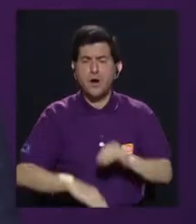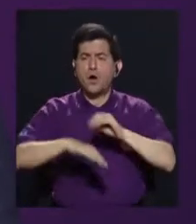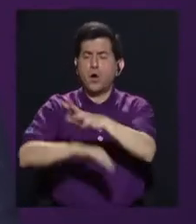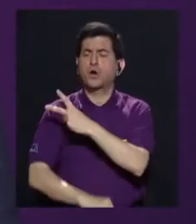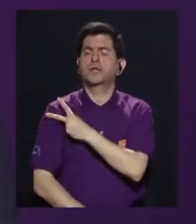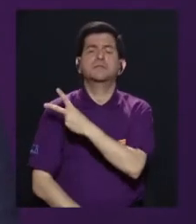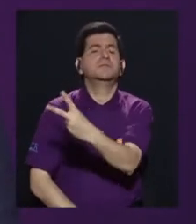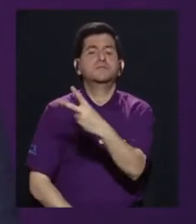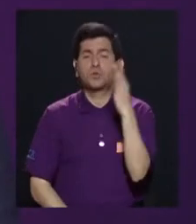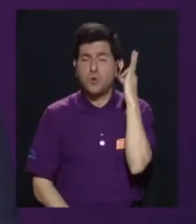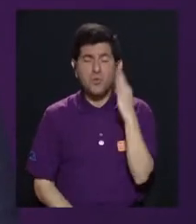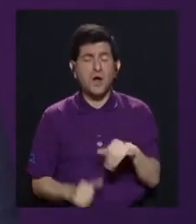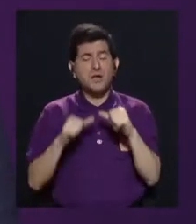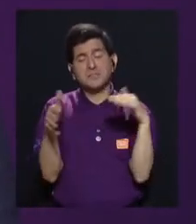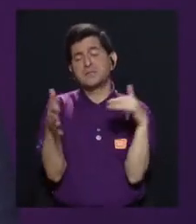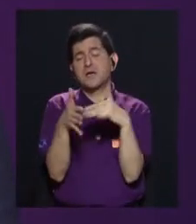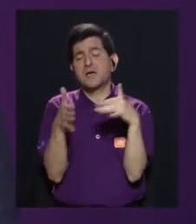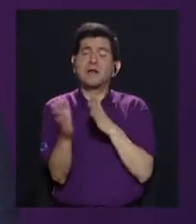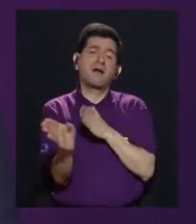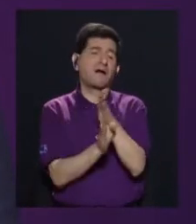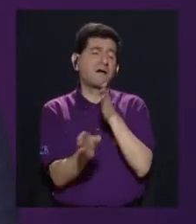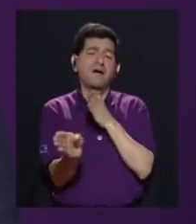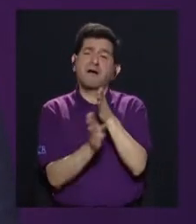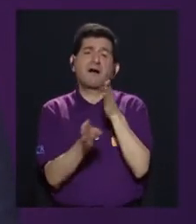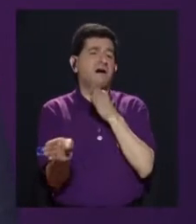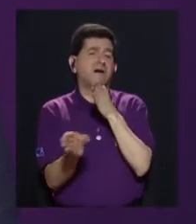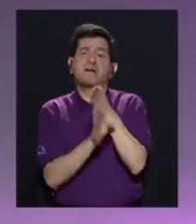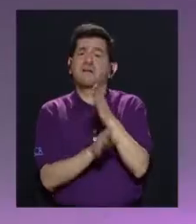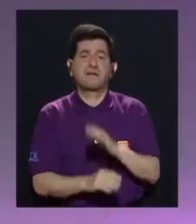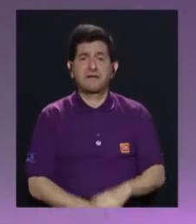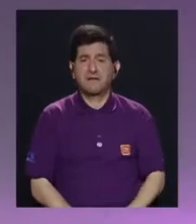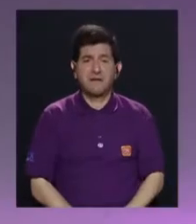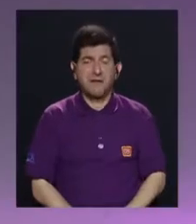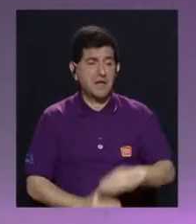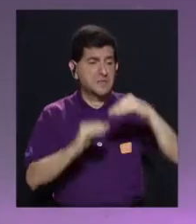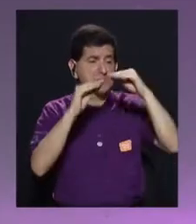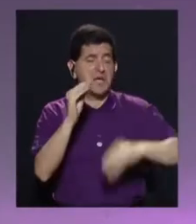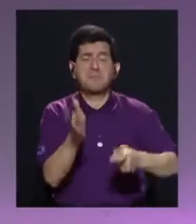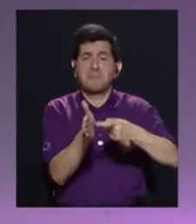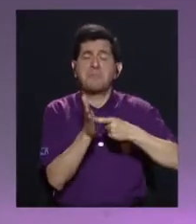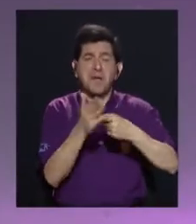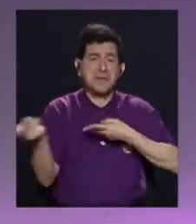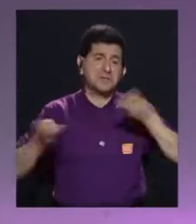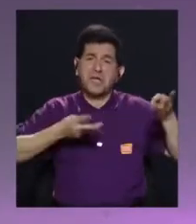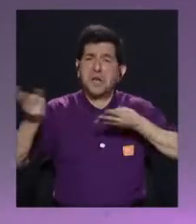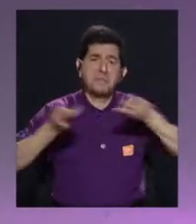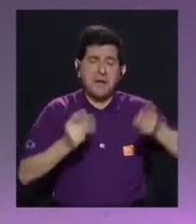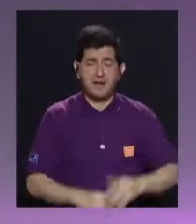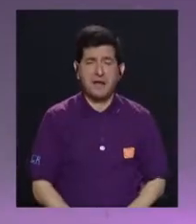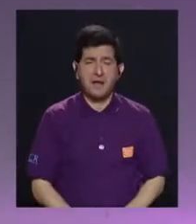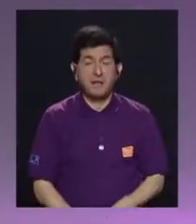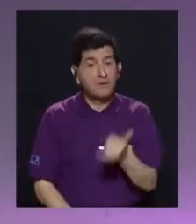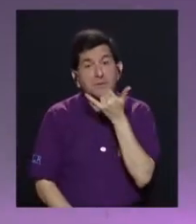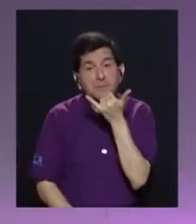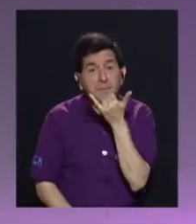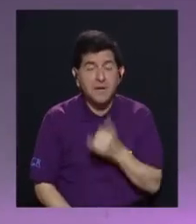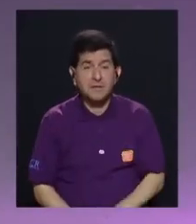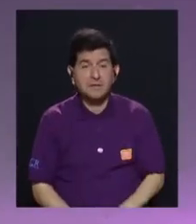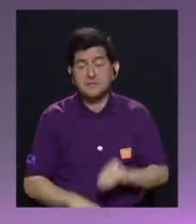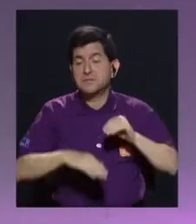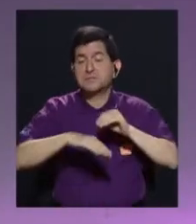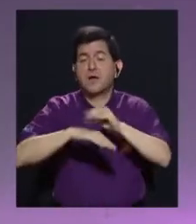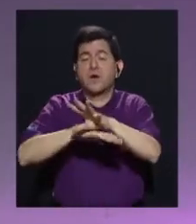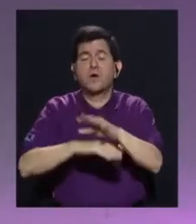las mujeres seguimos estudiando las carreras este que menos demanda tienen en los mercados porque resulta que hay una orientación